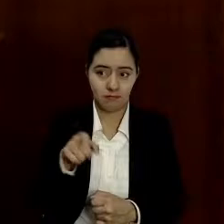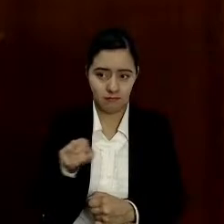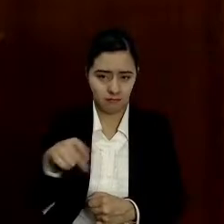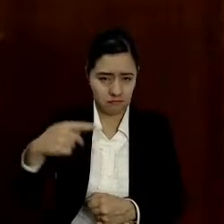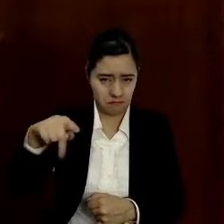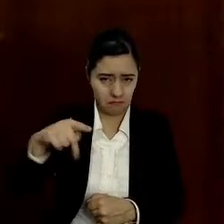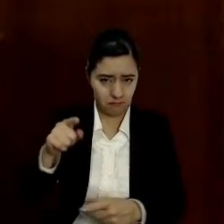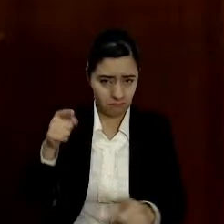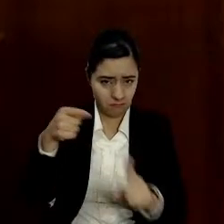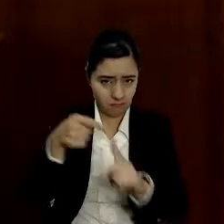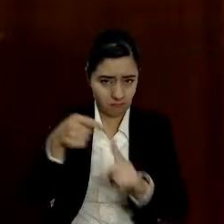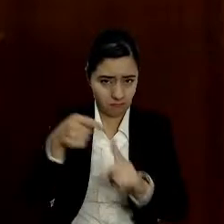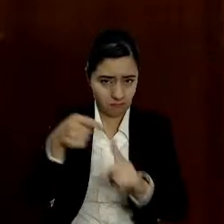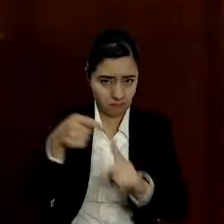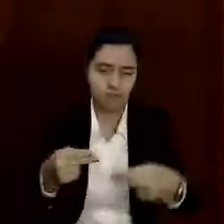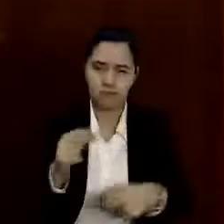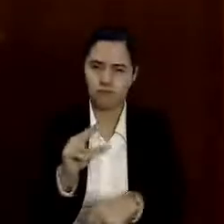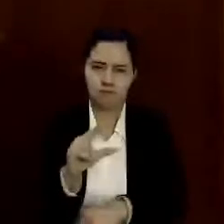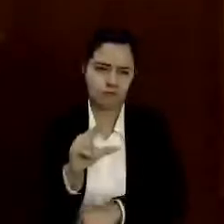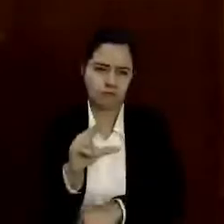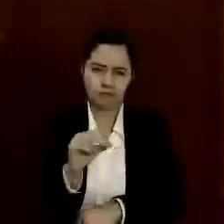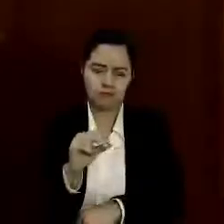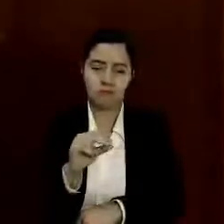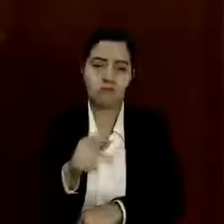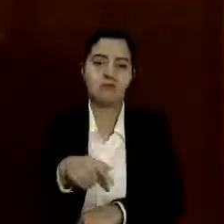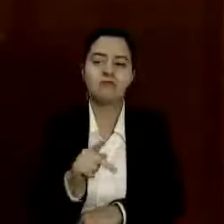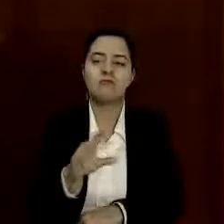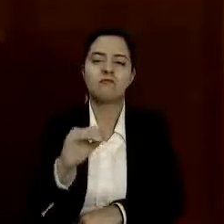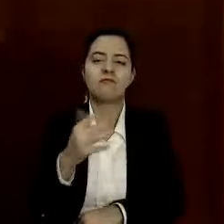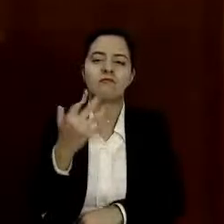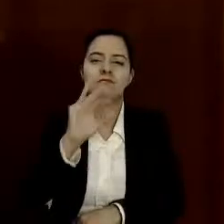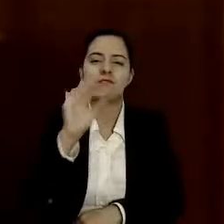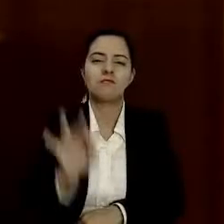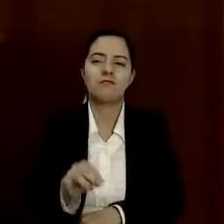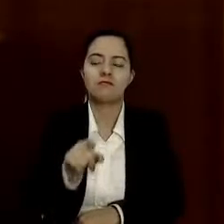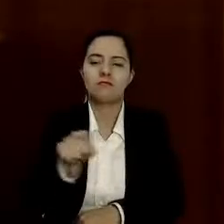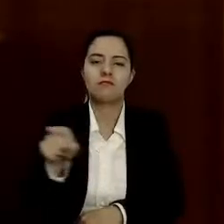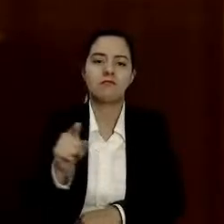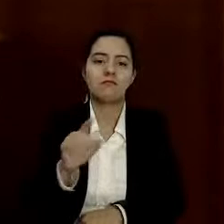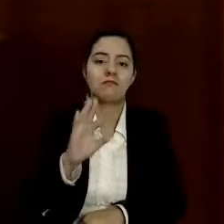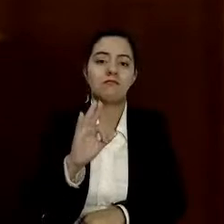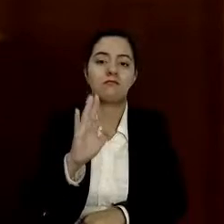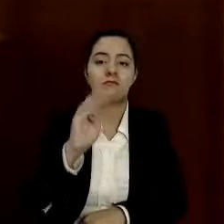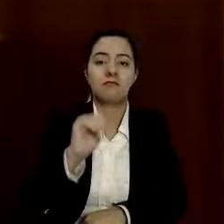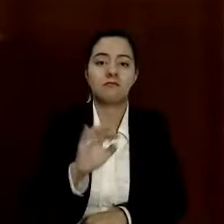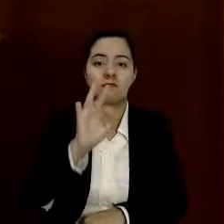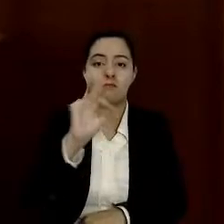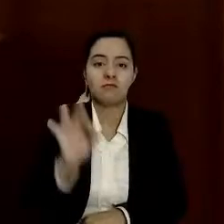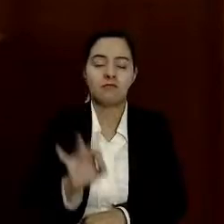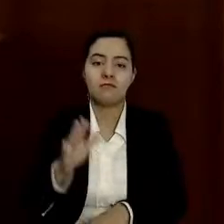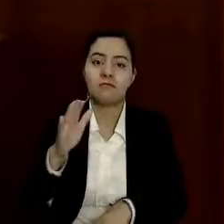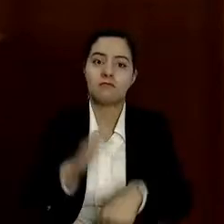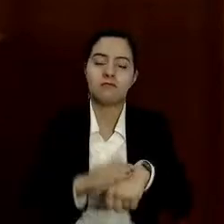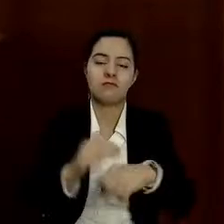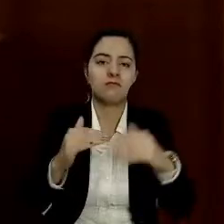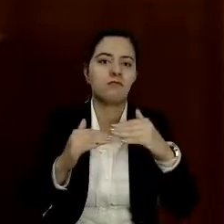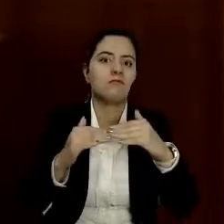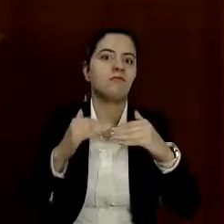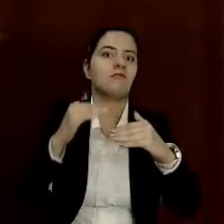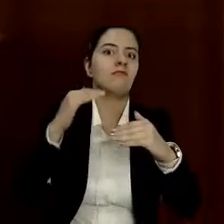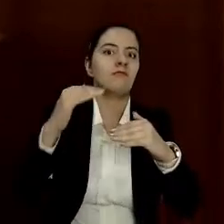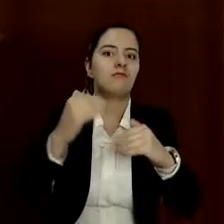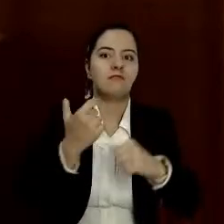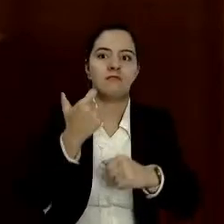el 95% de los casos violaban el tope del 49% en las subcontrataciones